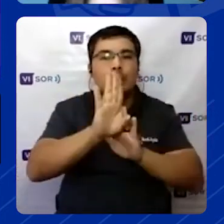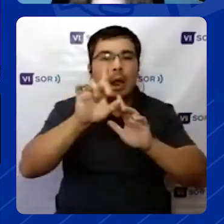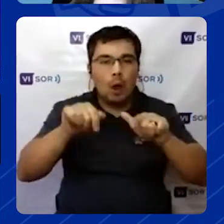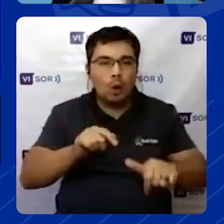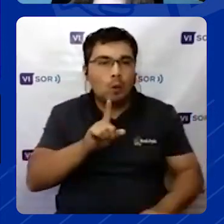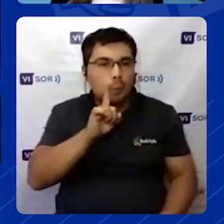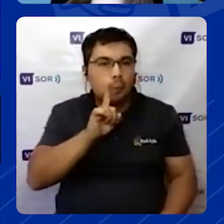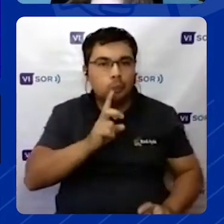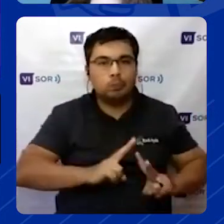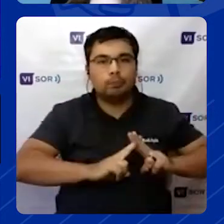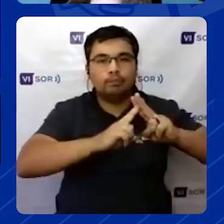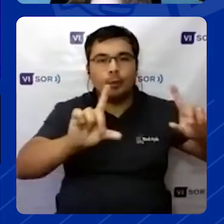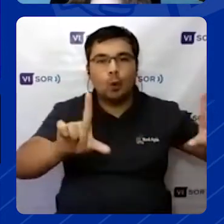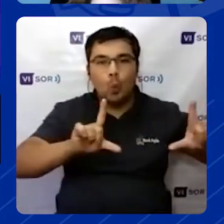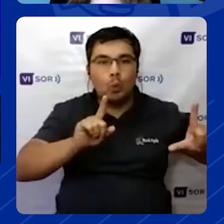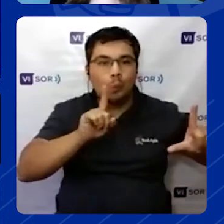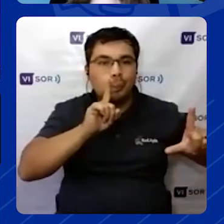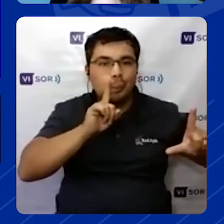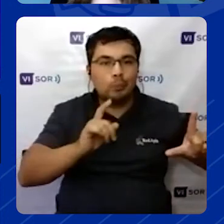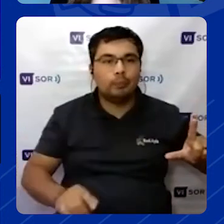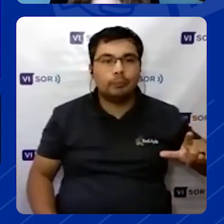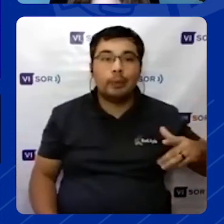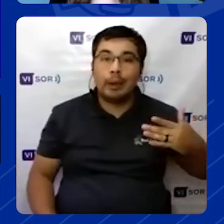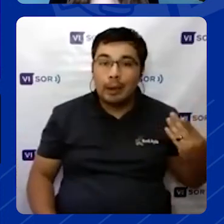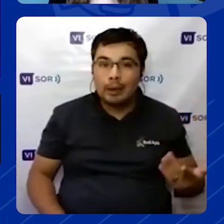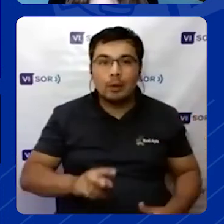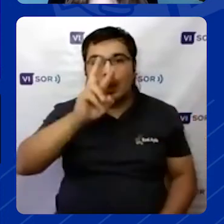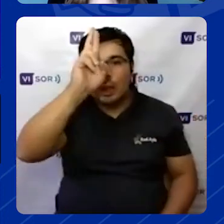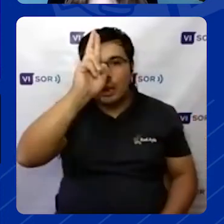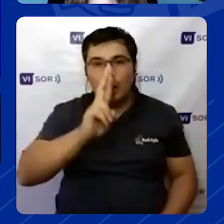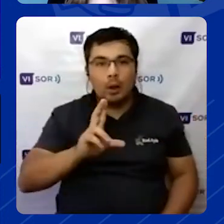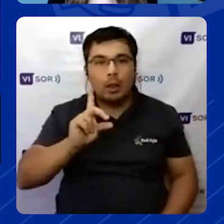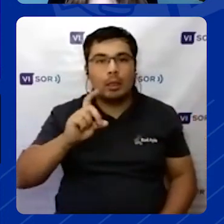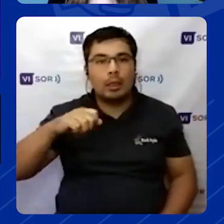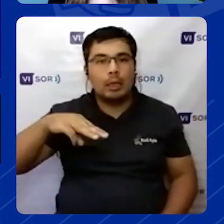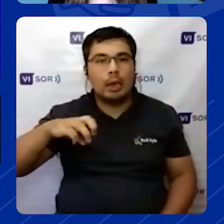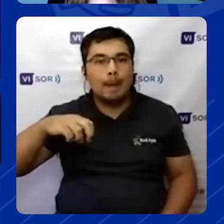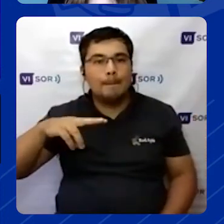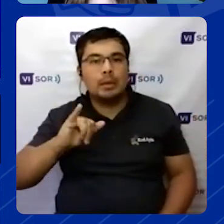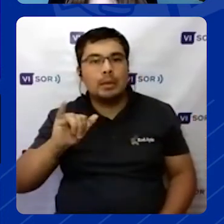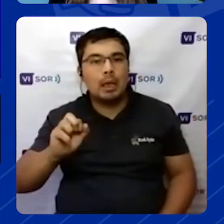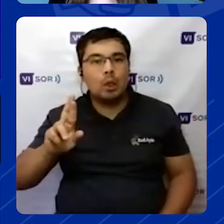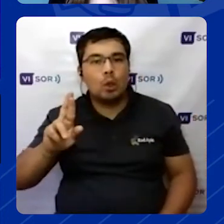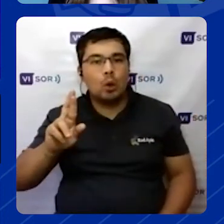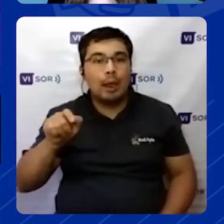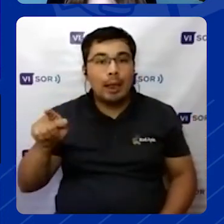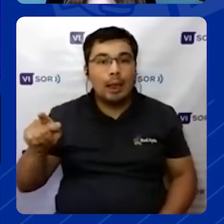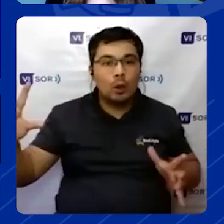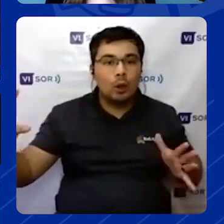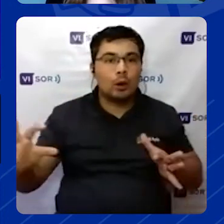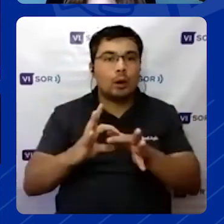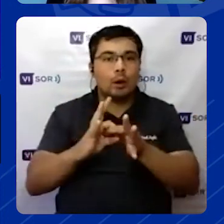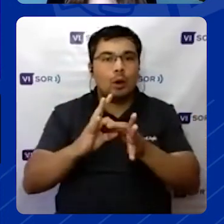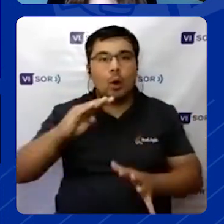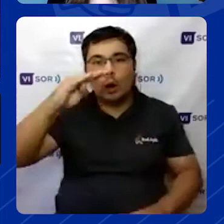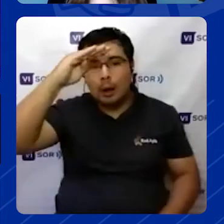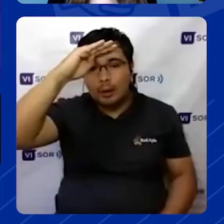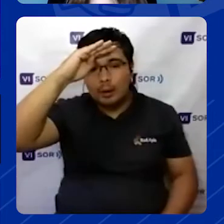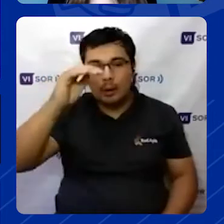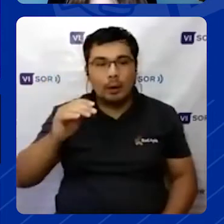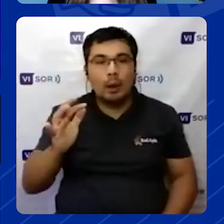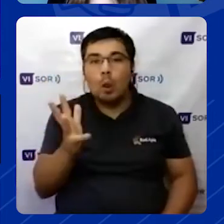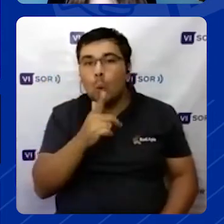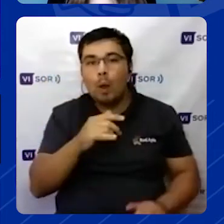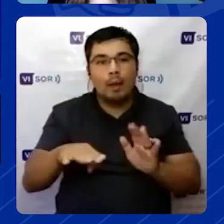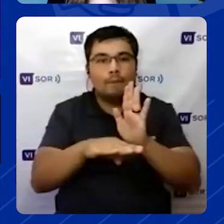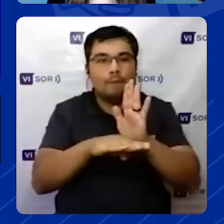Perfecto, sí, ahí es cierto que, claro, el rol de dinamizadora tiene que ver también mucho también con la experiencia, que uno tenga la base para trabajar con